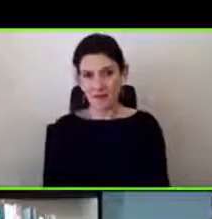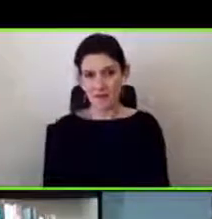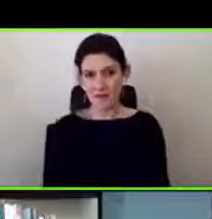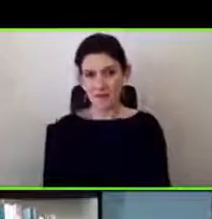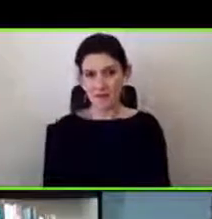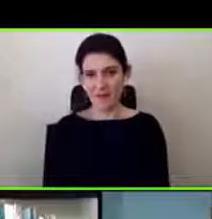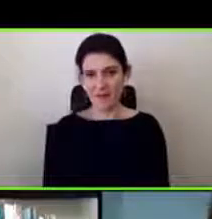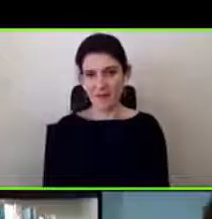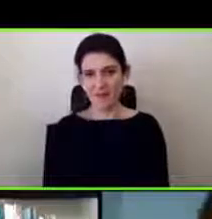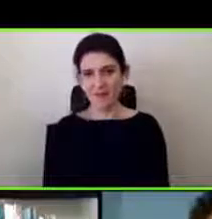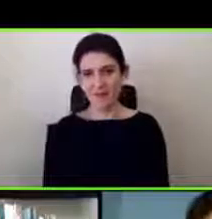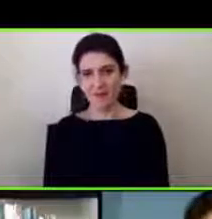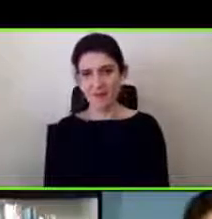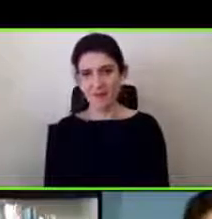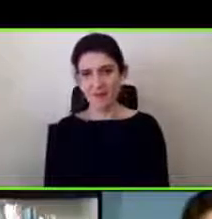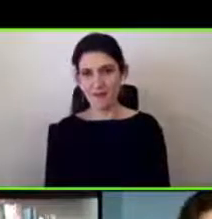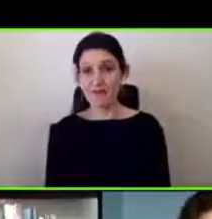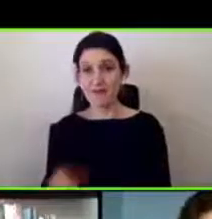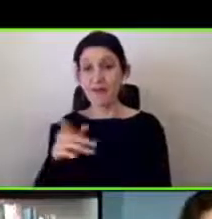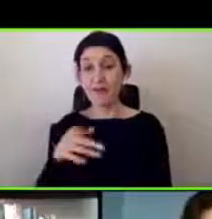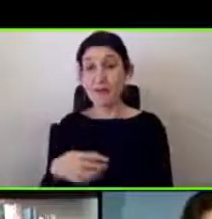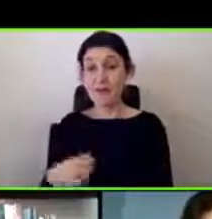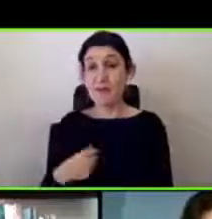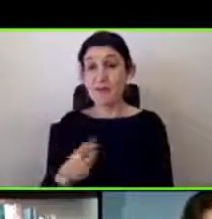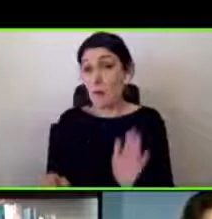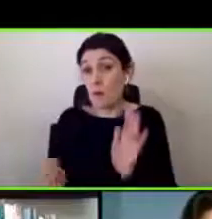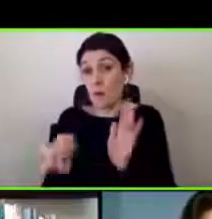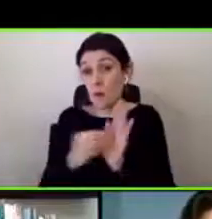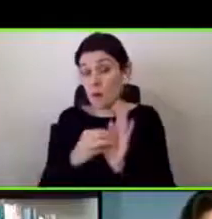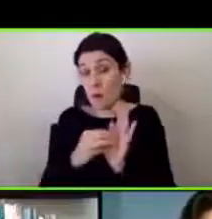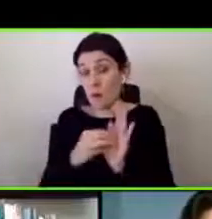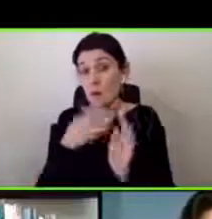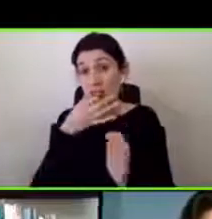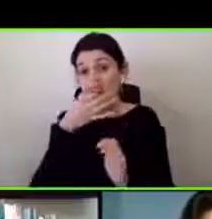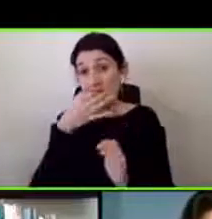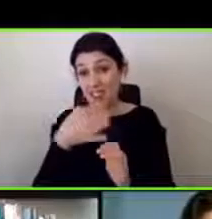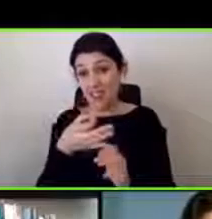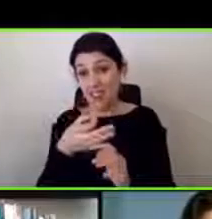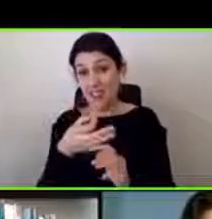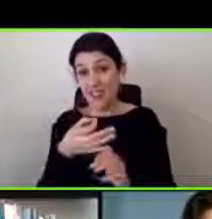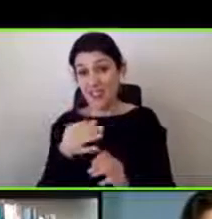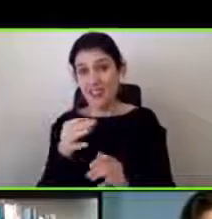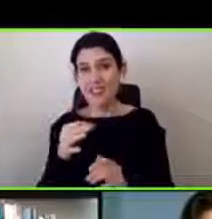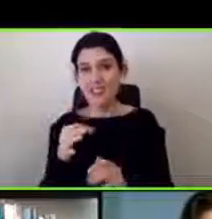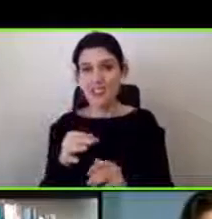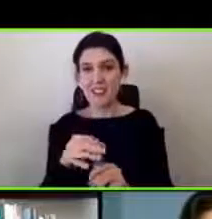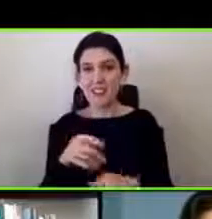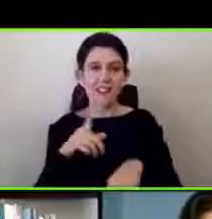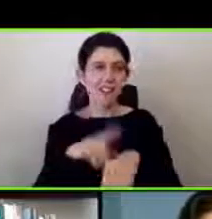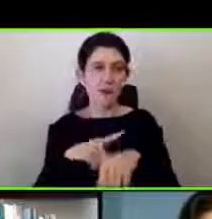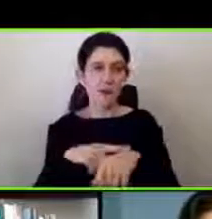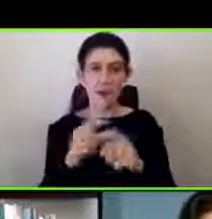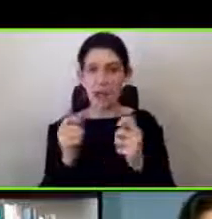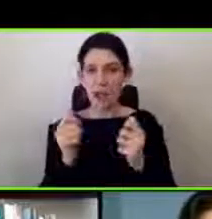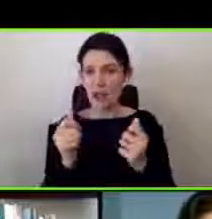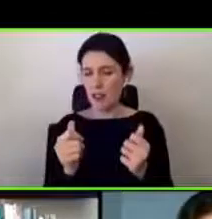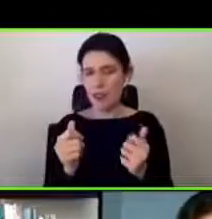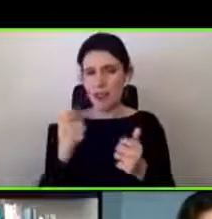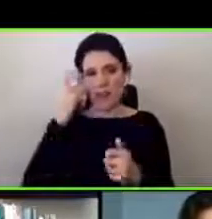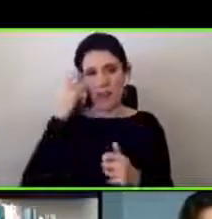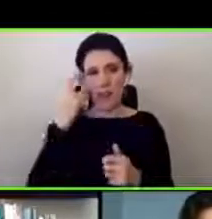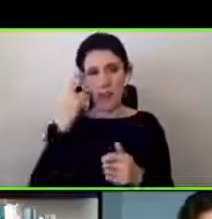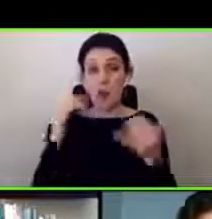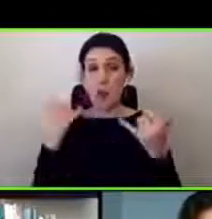Sí, Fernanda, me sumo a las palabras de Gabriela, tiempo de calidad, y creo que un tiempo de muy buena calidad puede ser jugando. Es